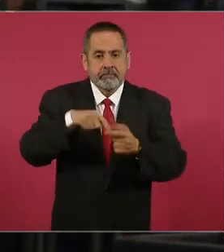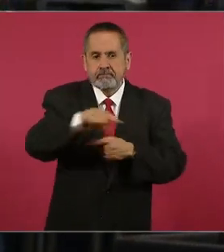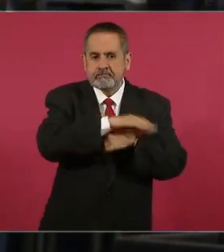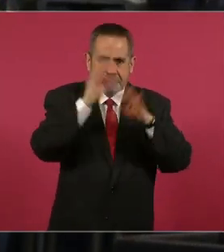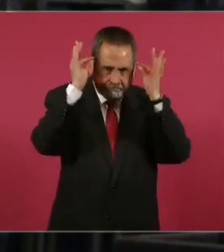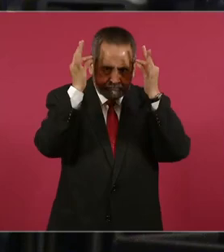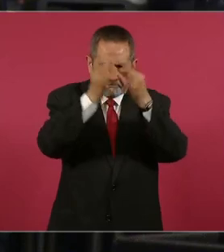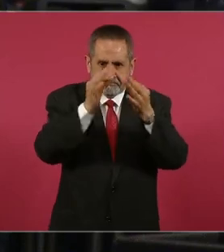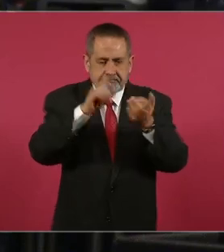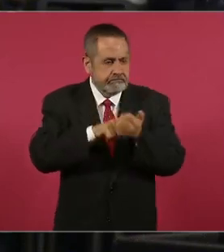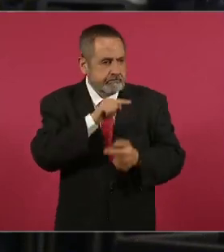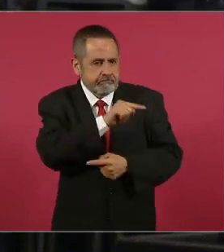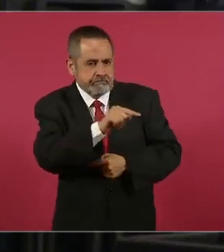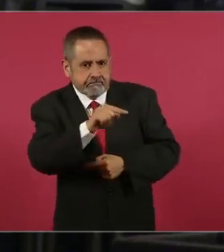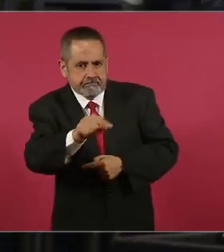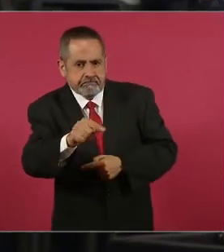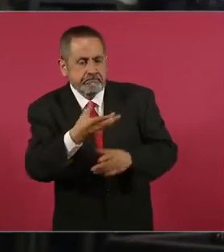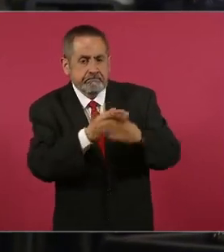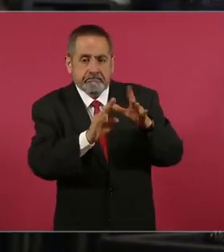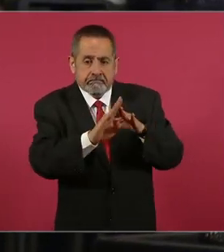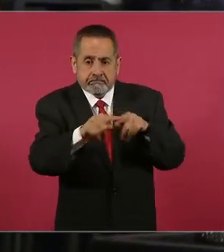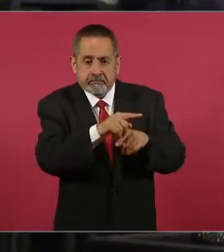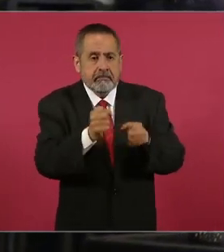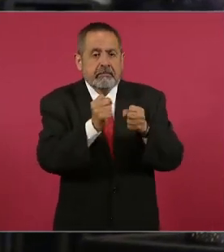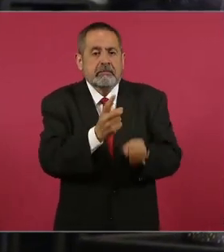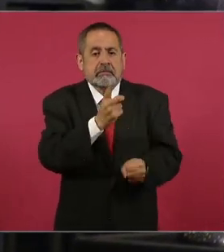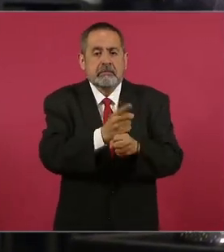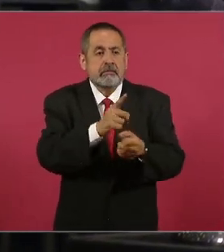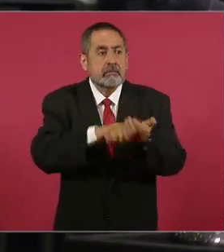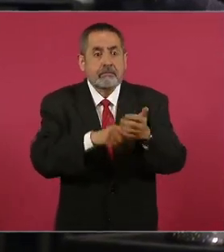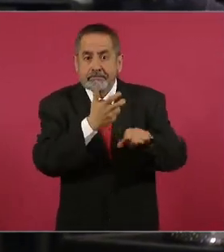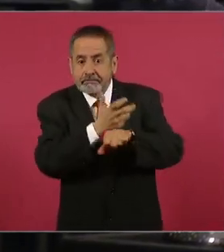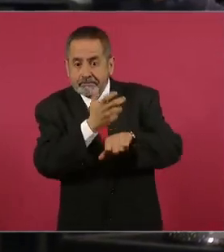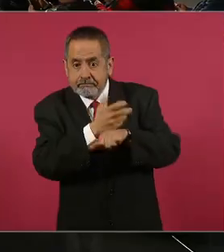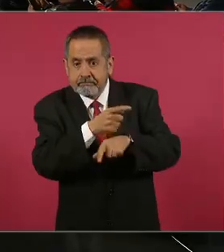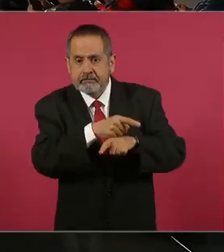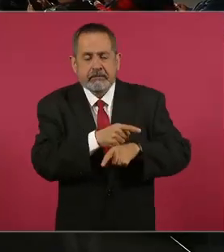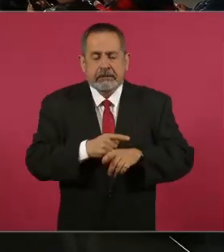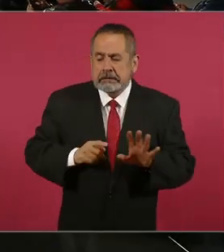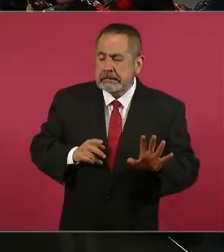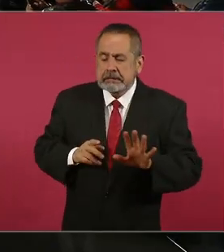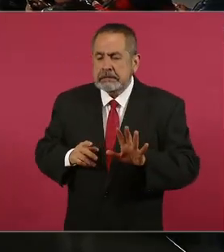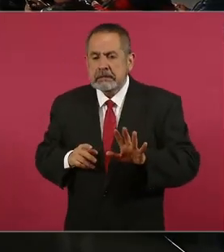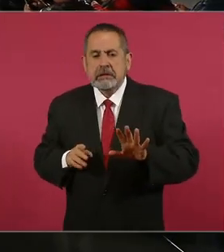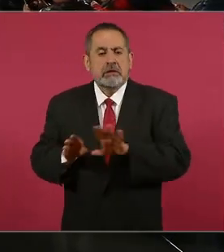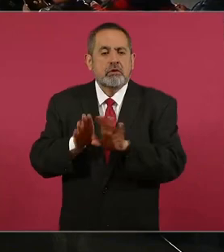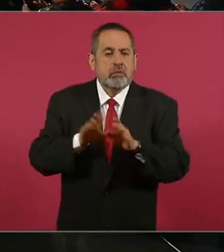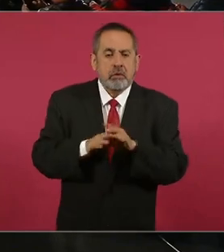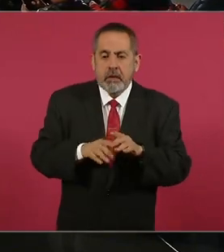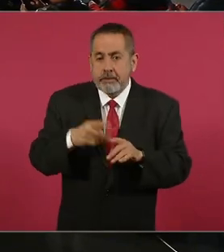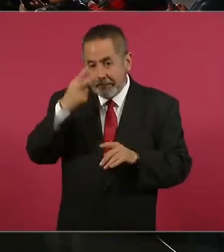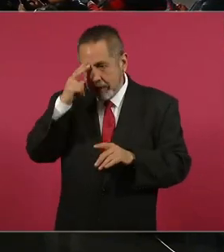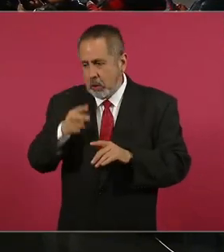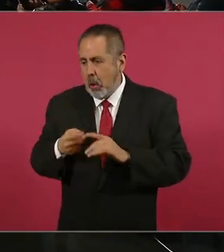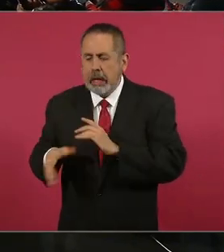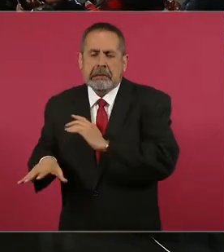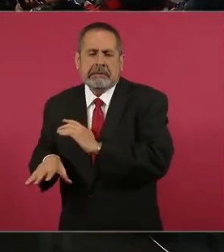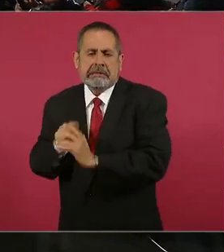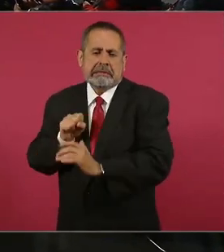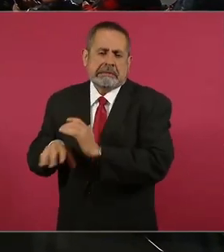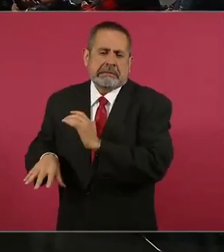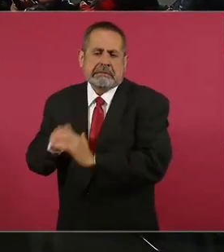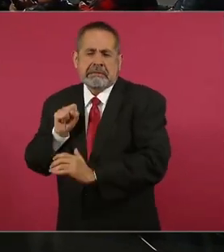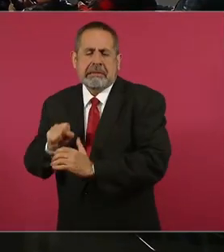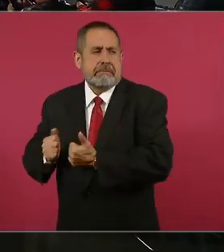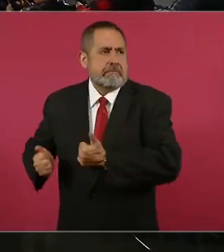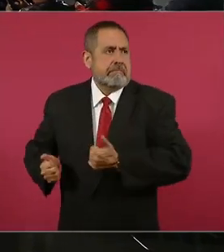e Inmigración del Departamento de Seguridad Interior de Estados Unidos lavaron y sacaron de México millones de dólares en